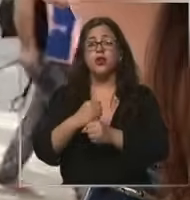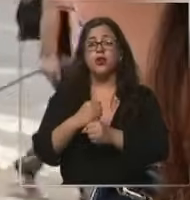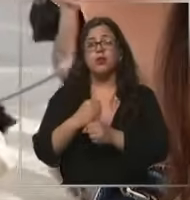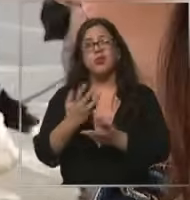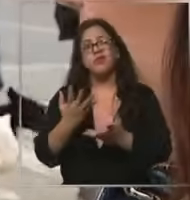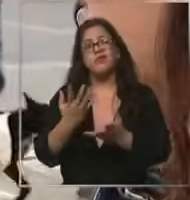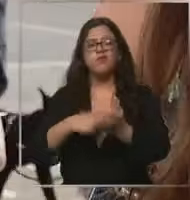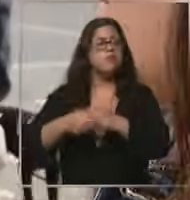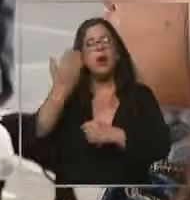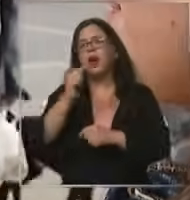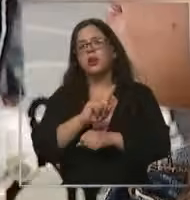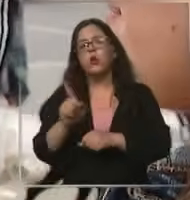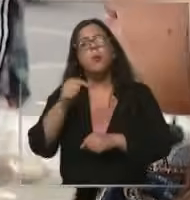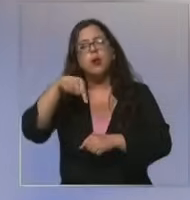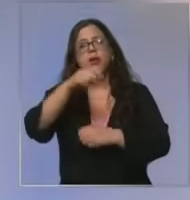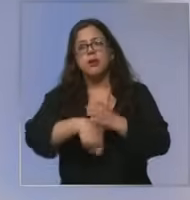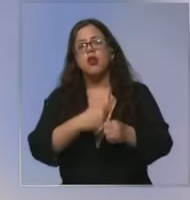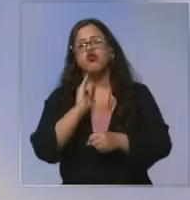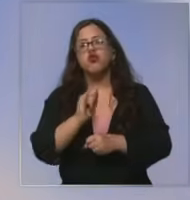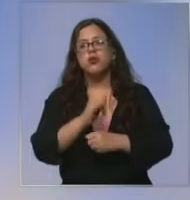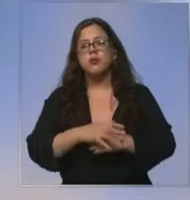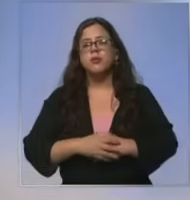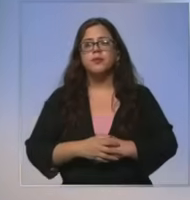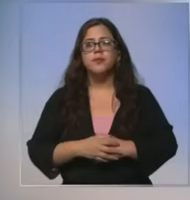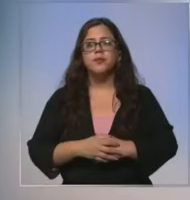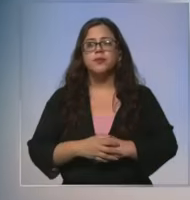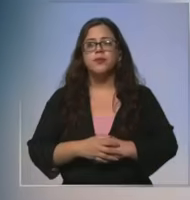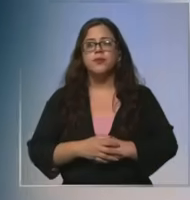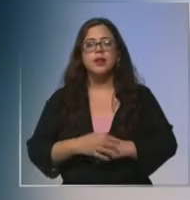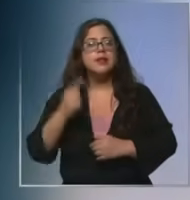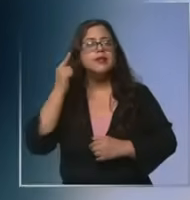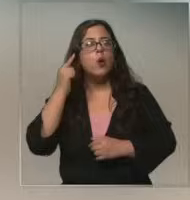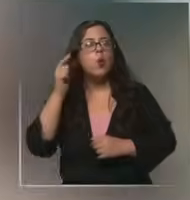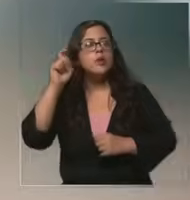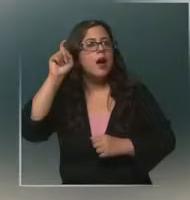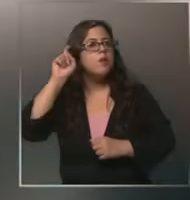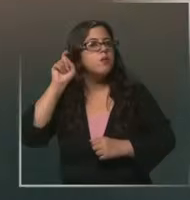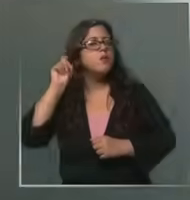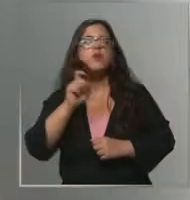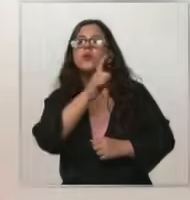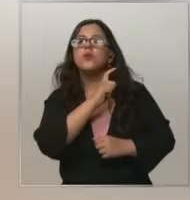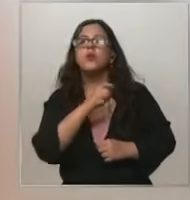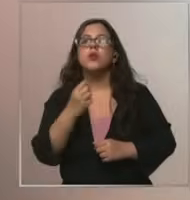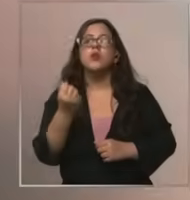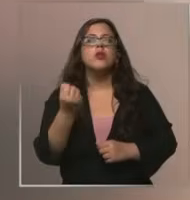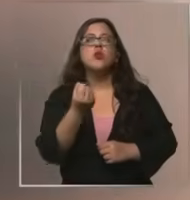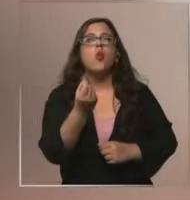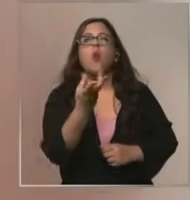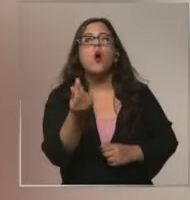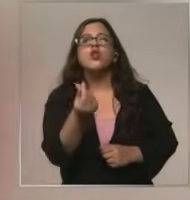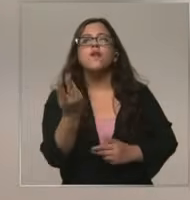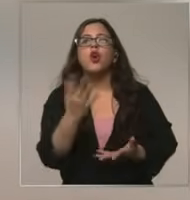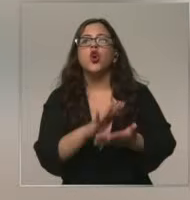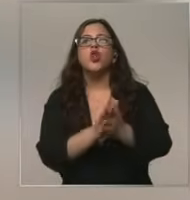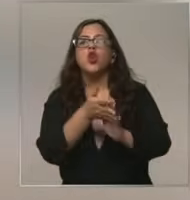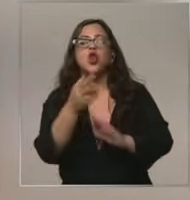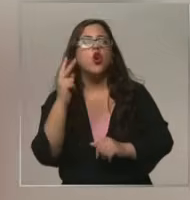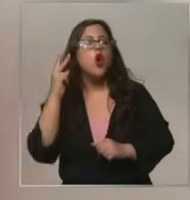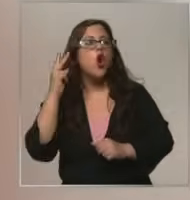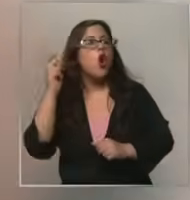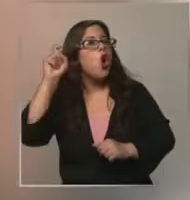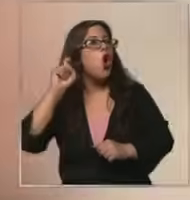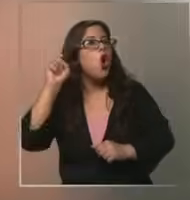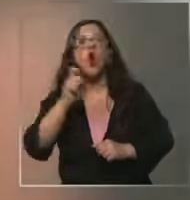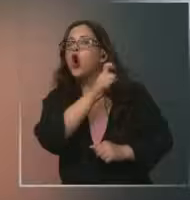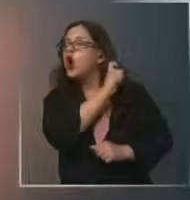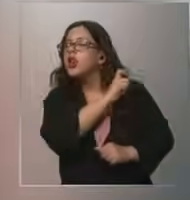pasado no hubo esas cosas, pero este año sí. ¡Qué corte! ¿Cuánto salió el corte con todo y todo? 12